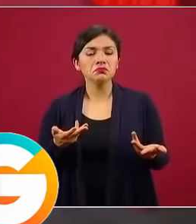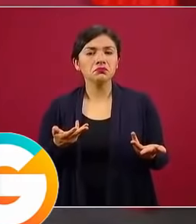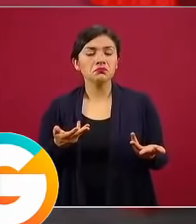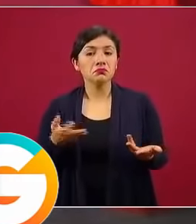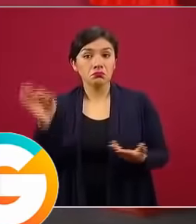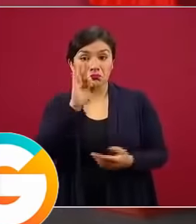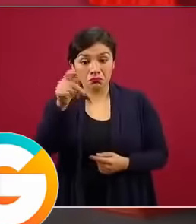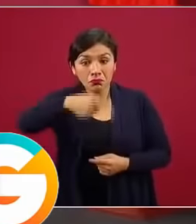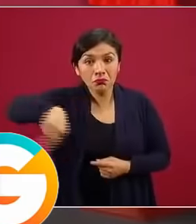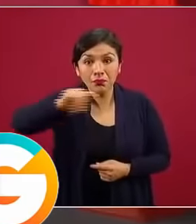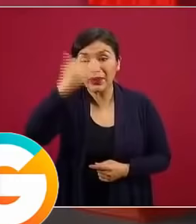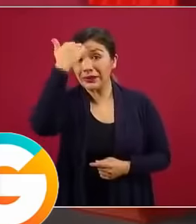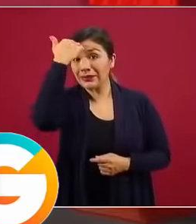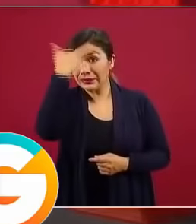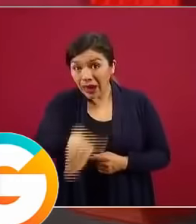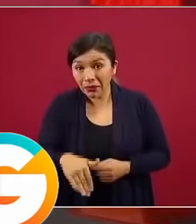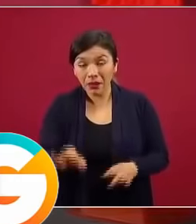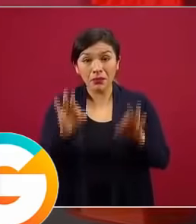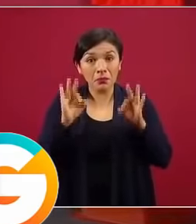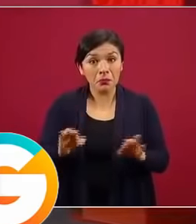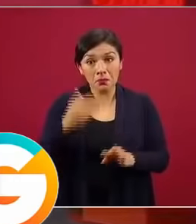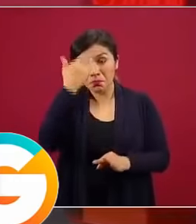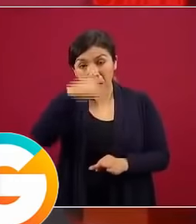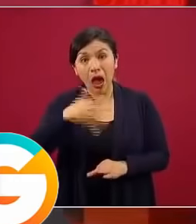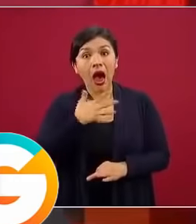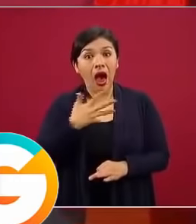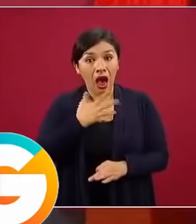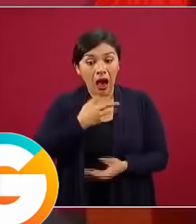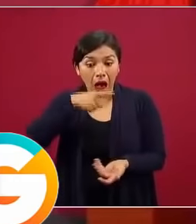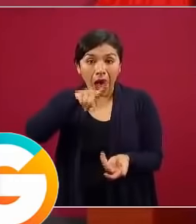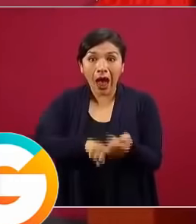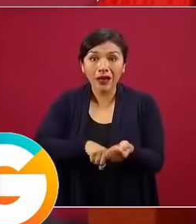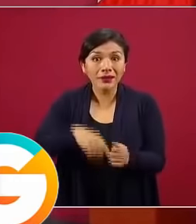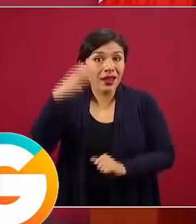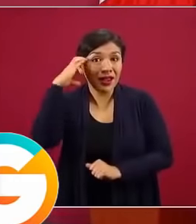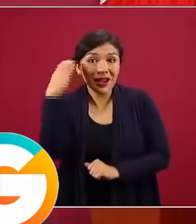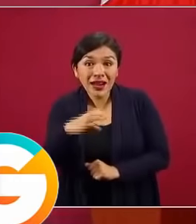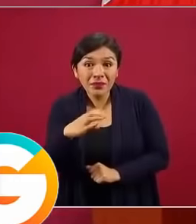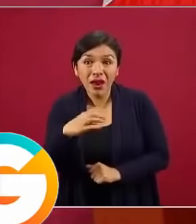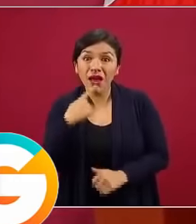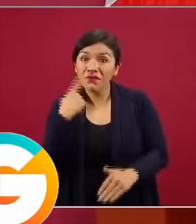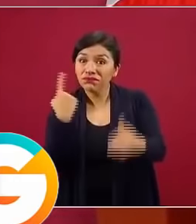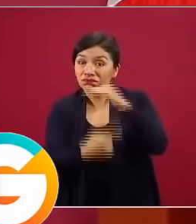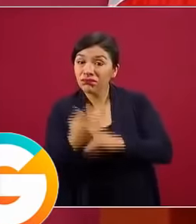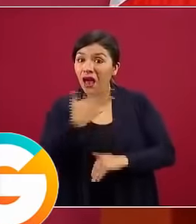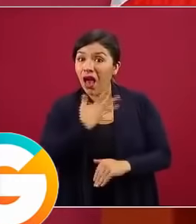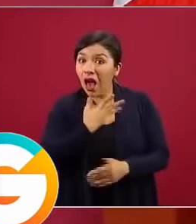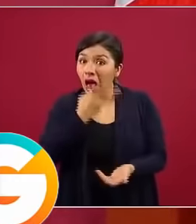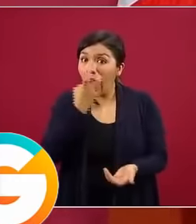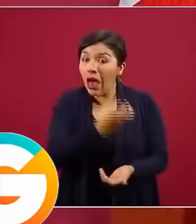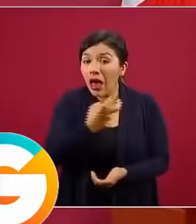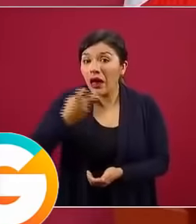se enteran de que hay un delito o un presunto delito,